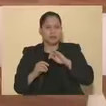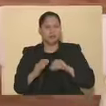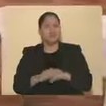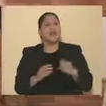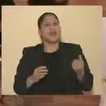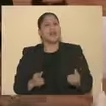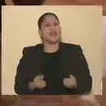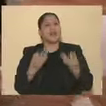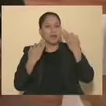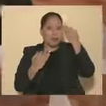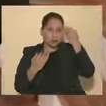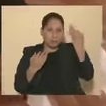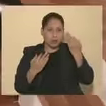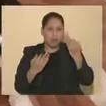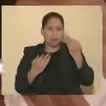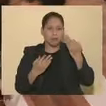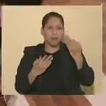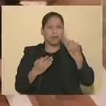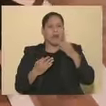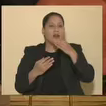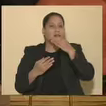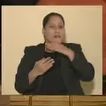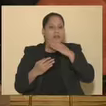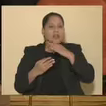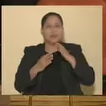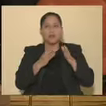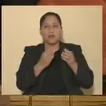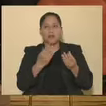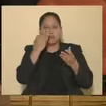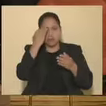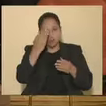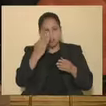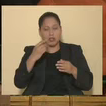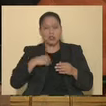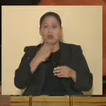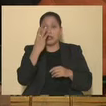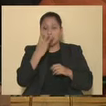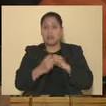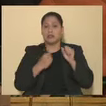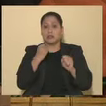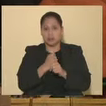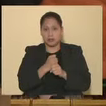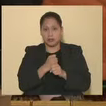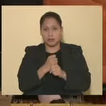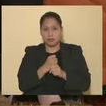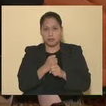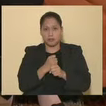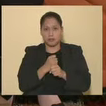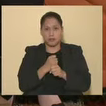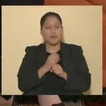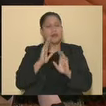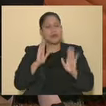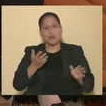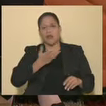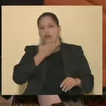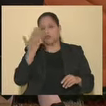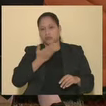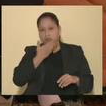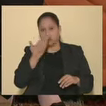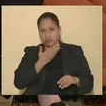cuánto tiempo se lleva realizando este festival medieval? Llevamos 3 años realizando el festival, ya es una tradición que